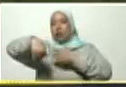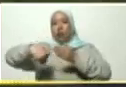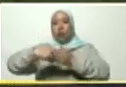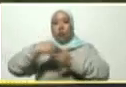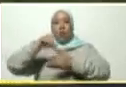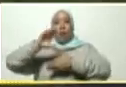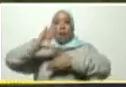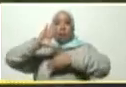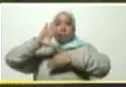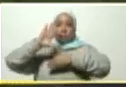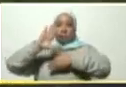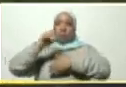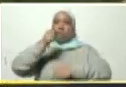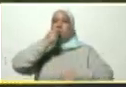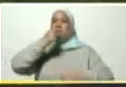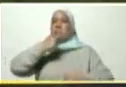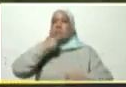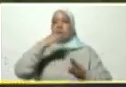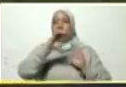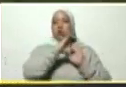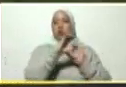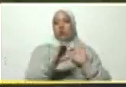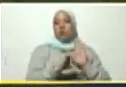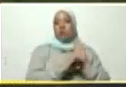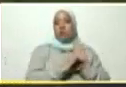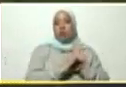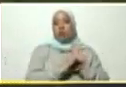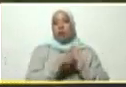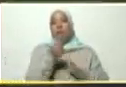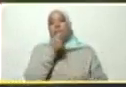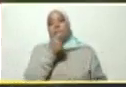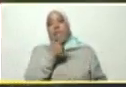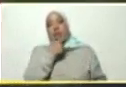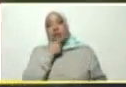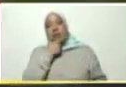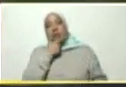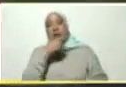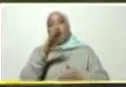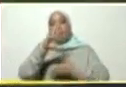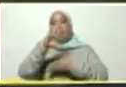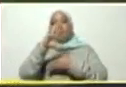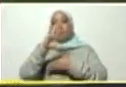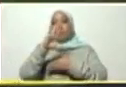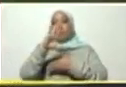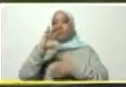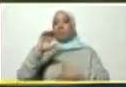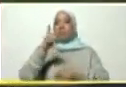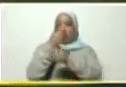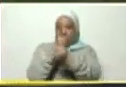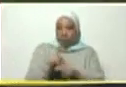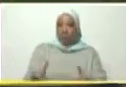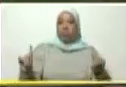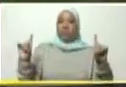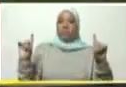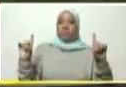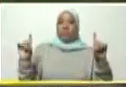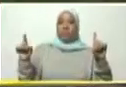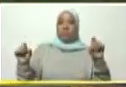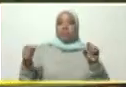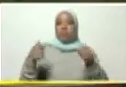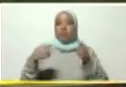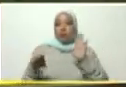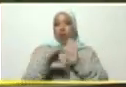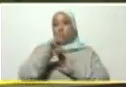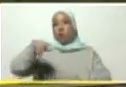nuestra hermosa y amada América nuestra América la más garantista la más democrática la más amplia